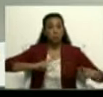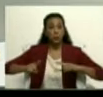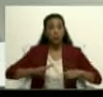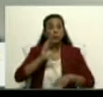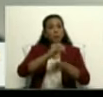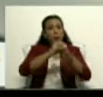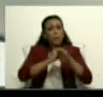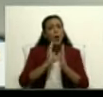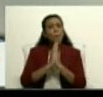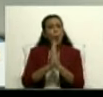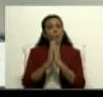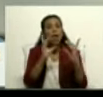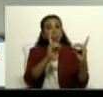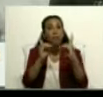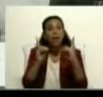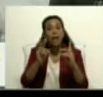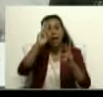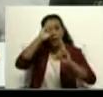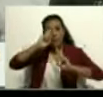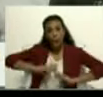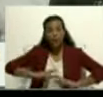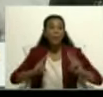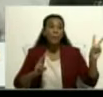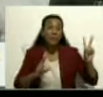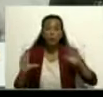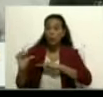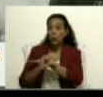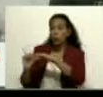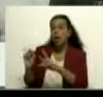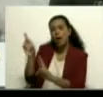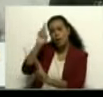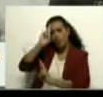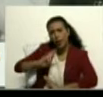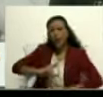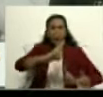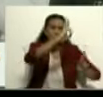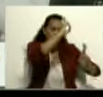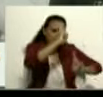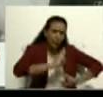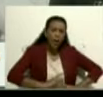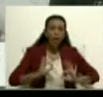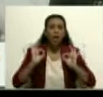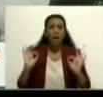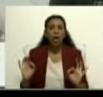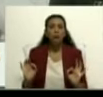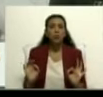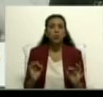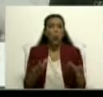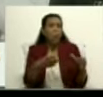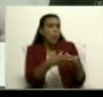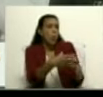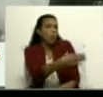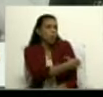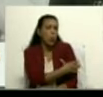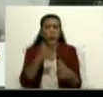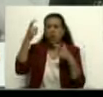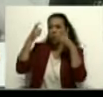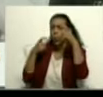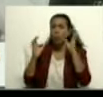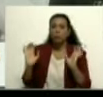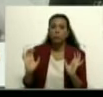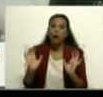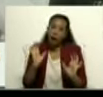al diálogo y al respeto mutuo. Porque aquí yo estoy segura que los venezolanos no nos sentimos ni de derecha ni de izquierda. Algunos estamos